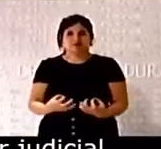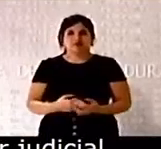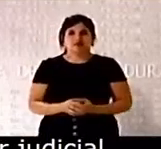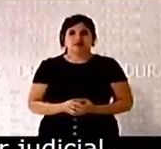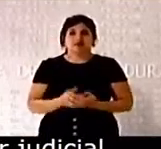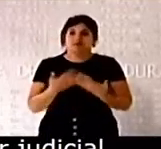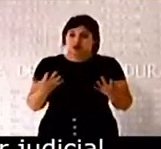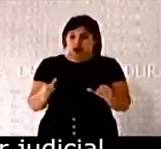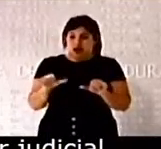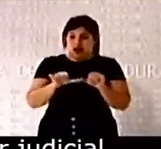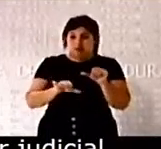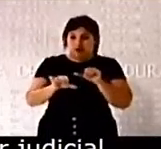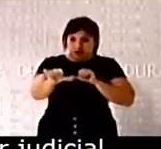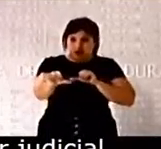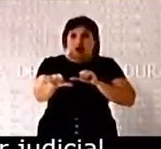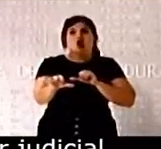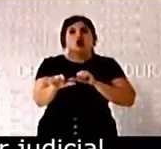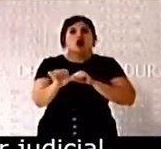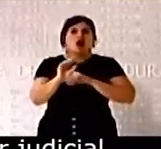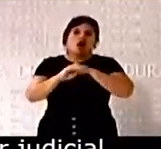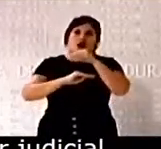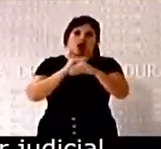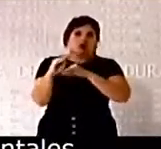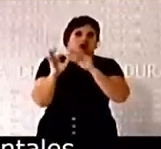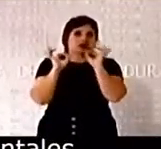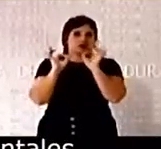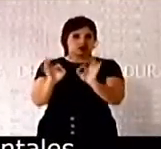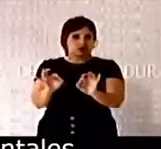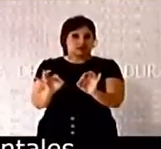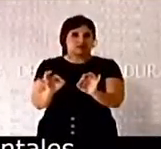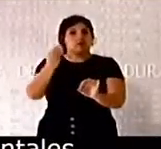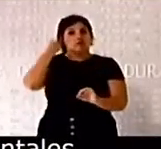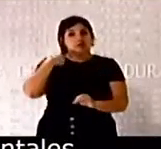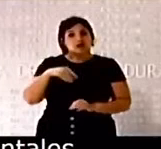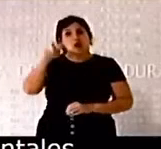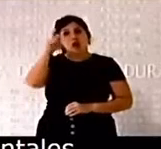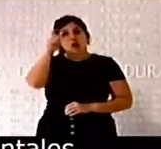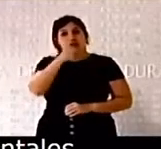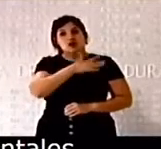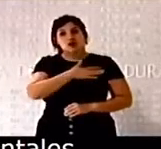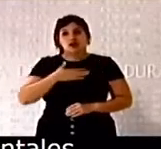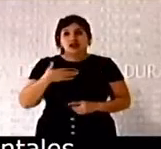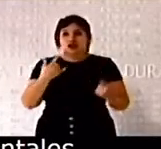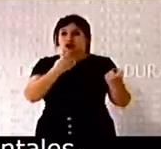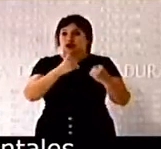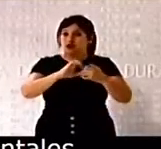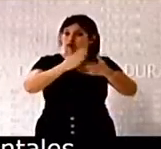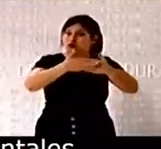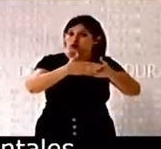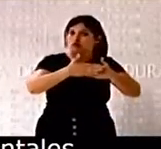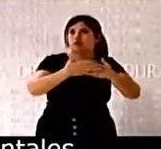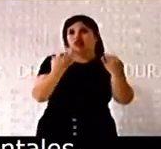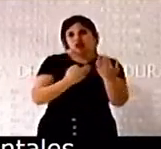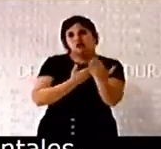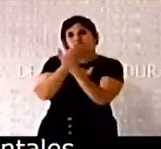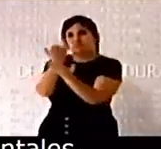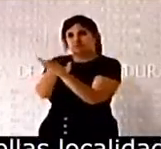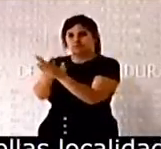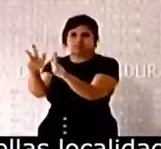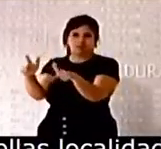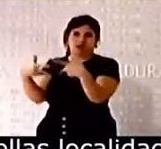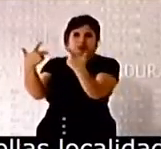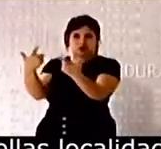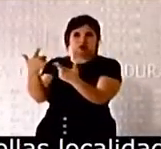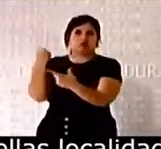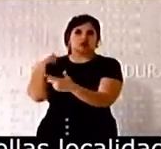ahora viviremos con aquellas localidades que tengamos que perimetrar. Los acuerdos de Consejo de